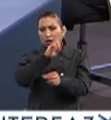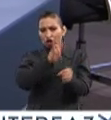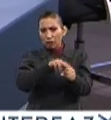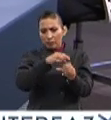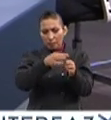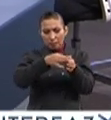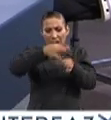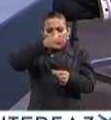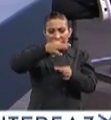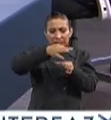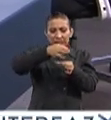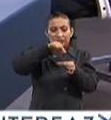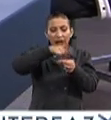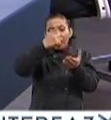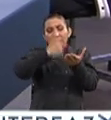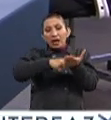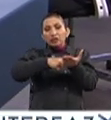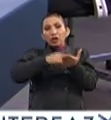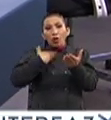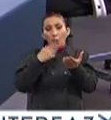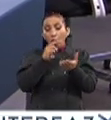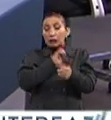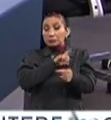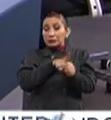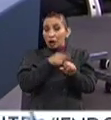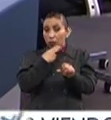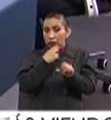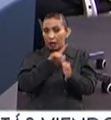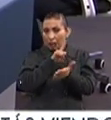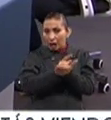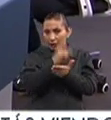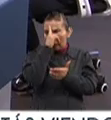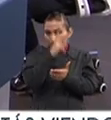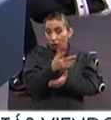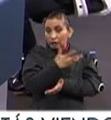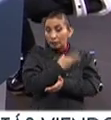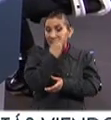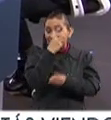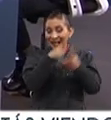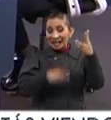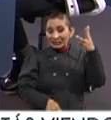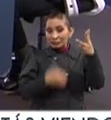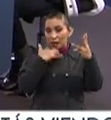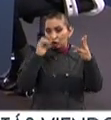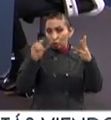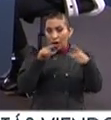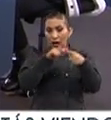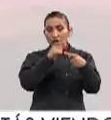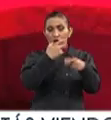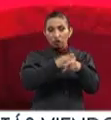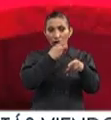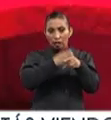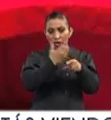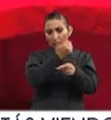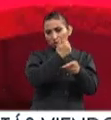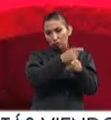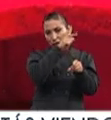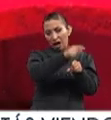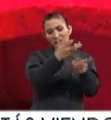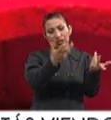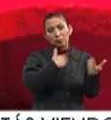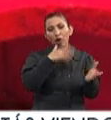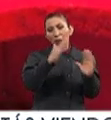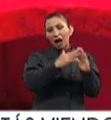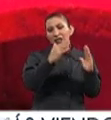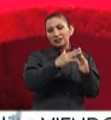tal es un residuo de manejo especial. En la legislación mexicana tenemos tres tipos de residuos. Los residuos sólidos urbanos, que son los que